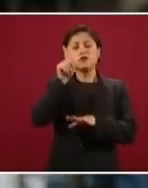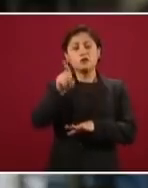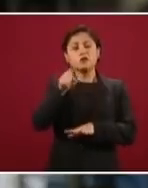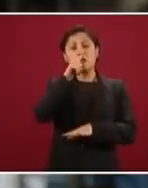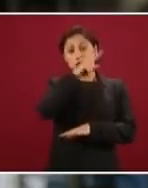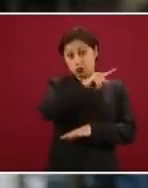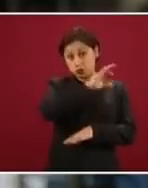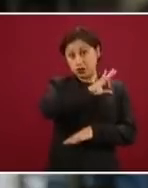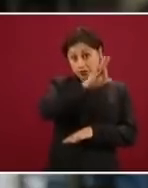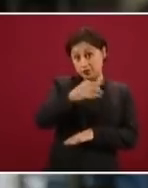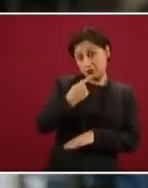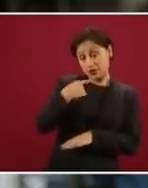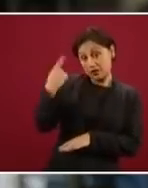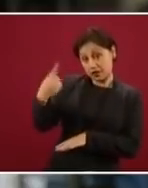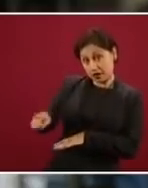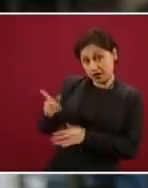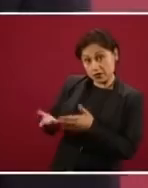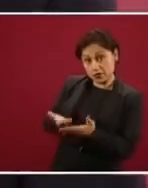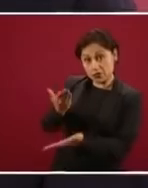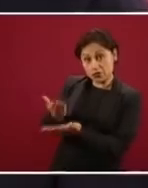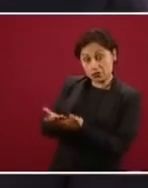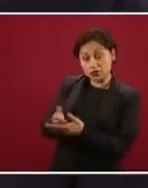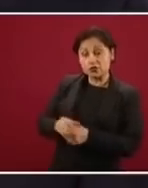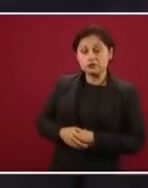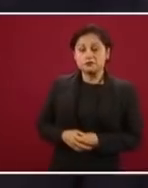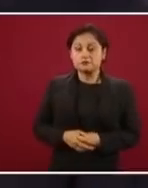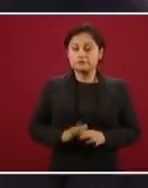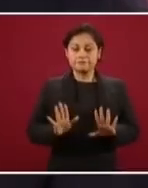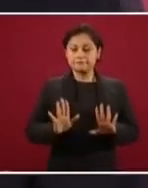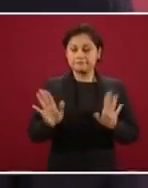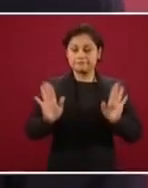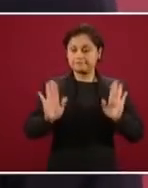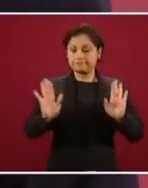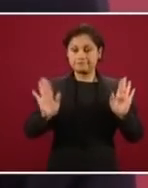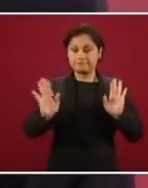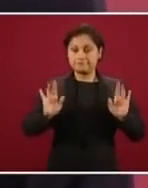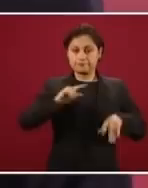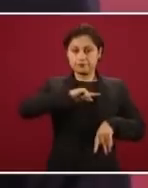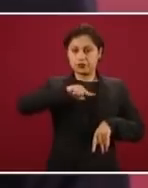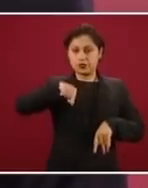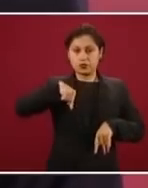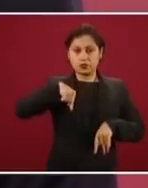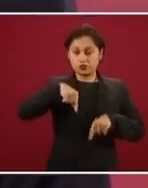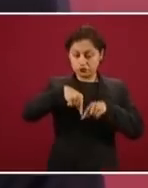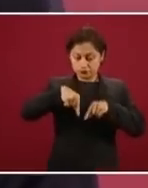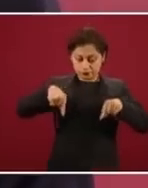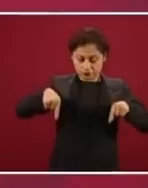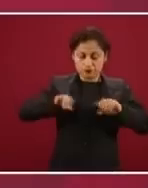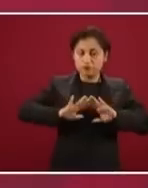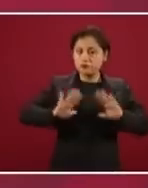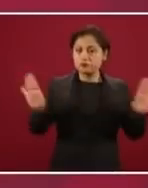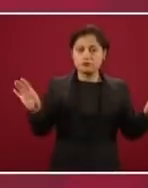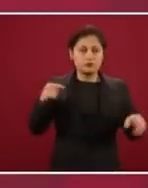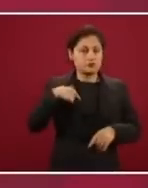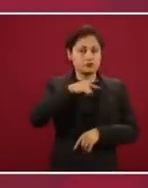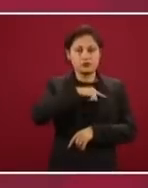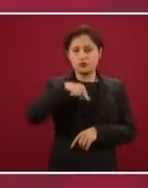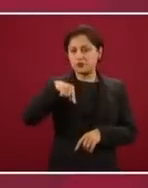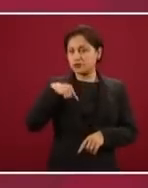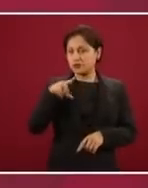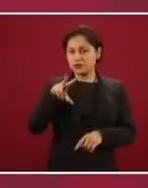pues una denuncia en contra de la especie nosotros nosotros hemos dicho de que